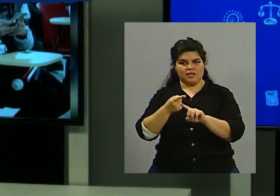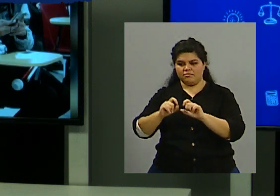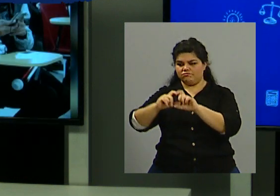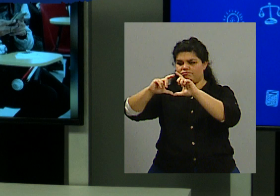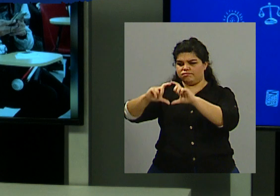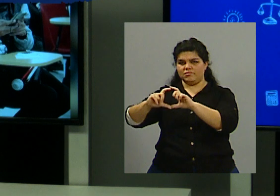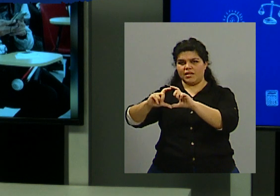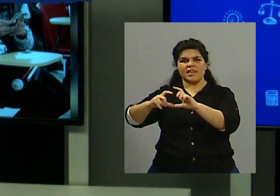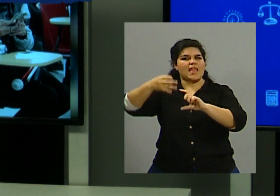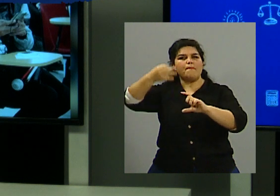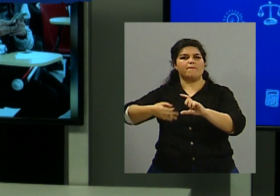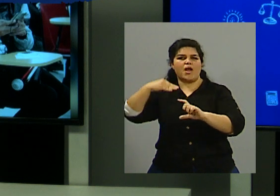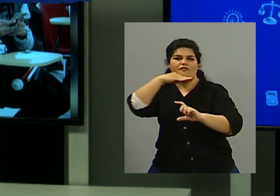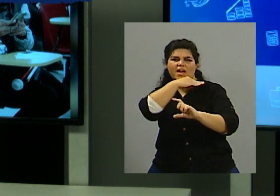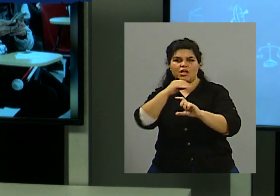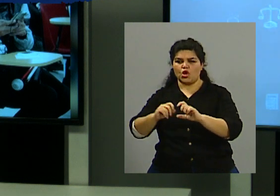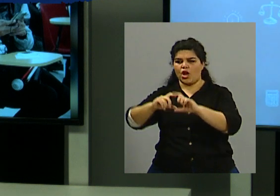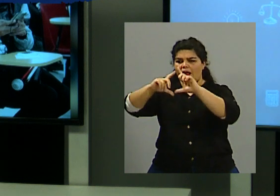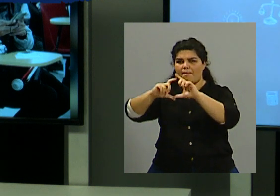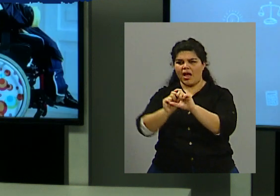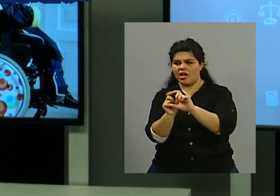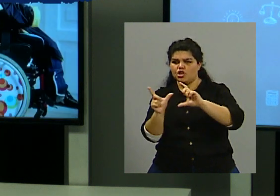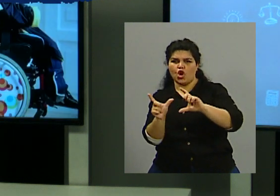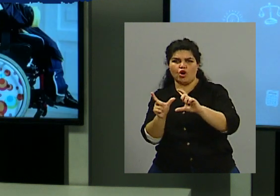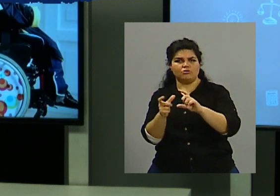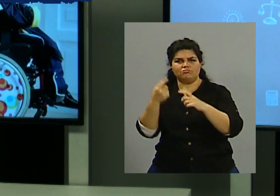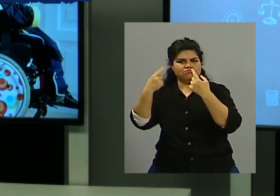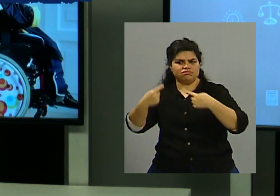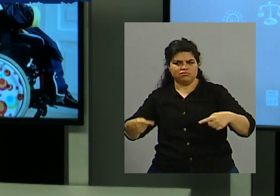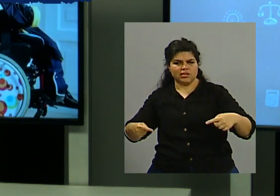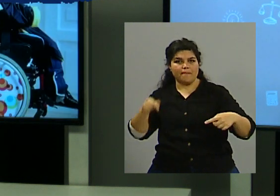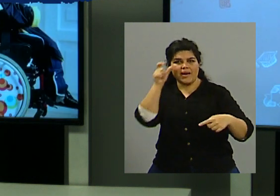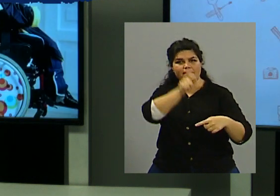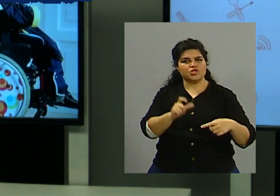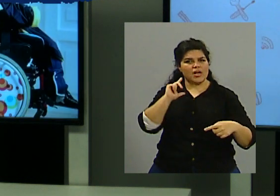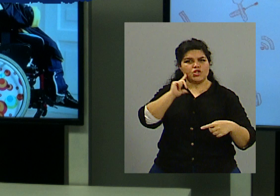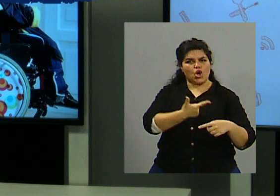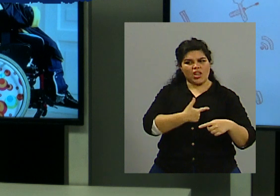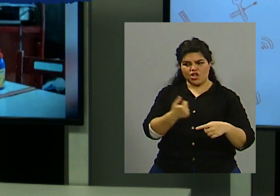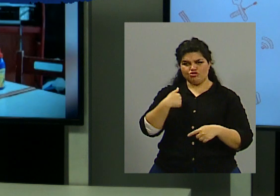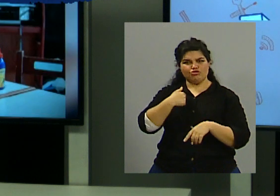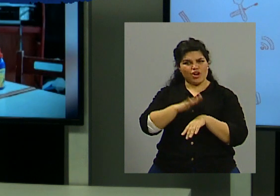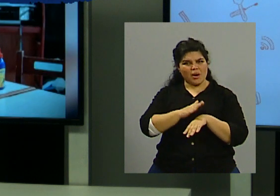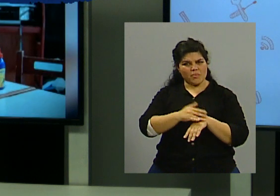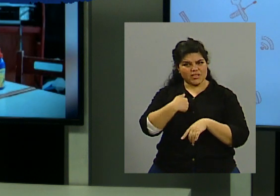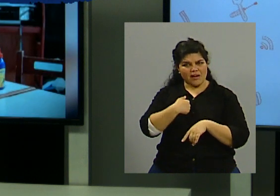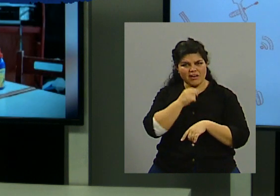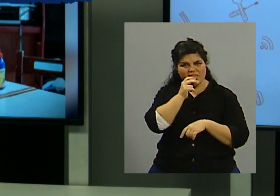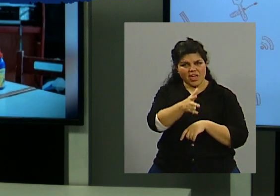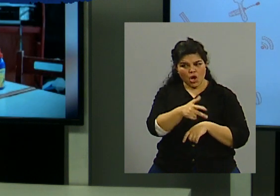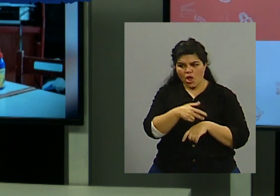correcta, donde está ubicado, el tamaño y demás, para las personas sordas. No, son ellos los que te pueden